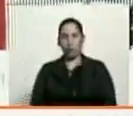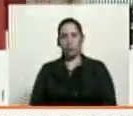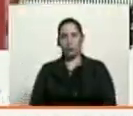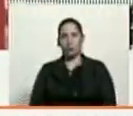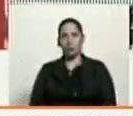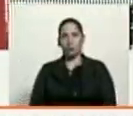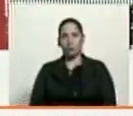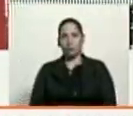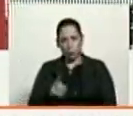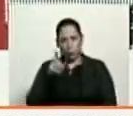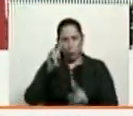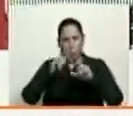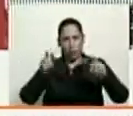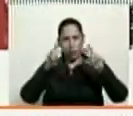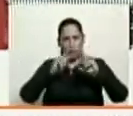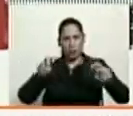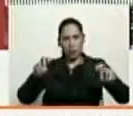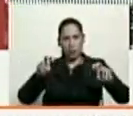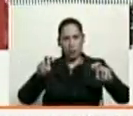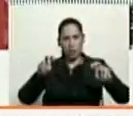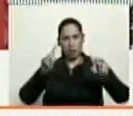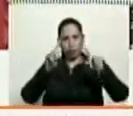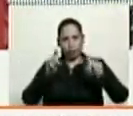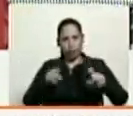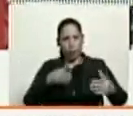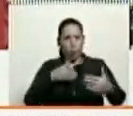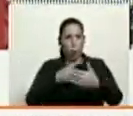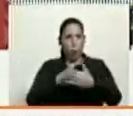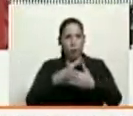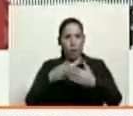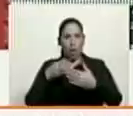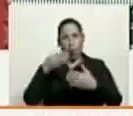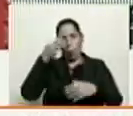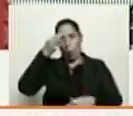montaron contra Cuba, igualito.